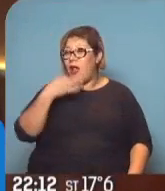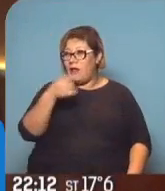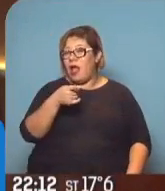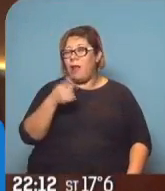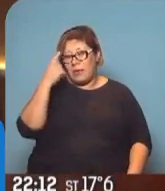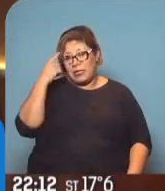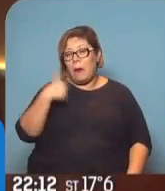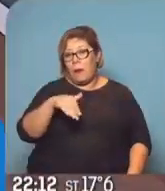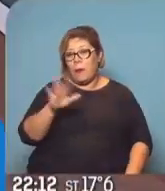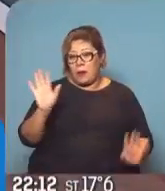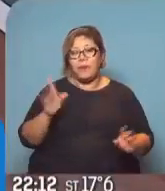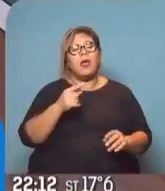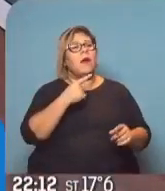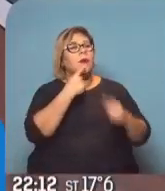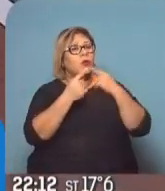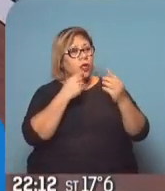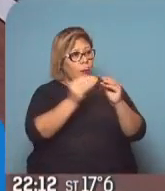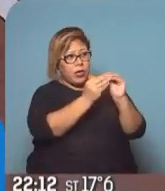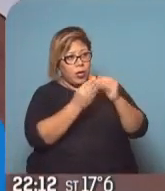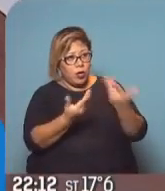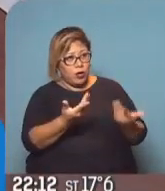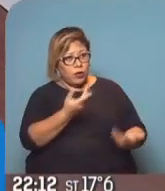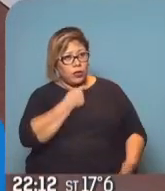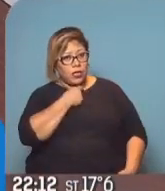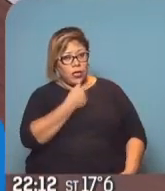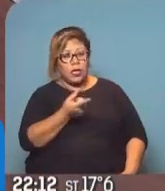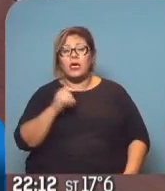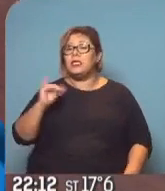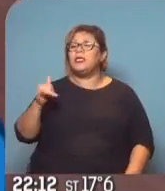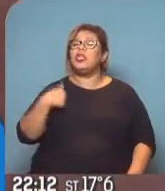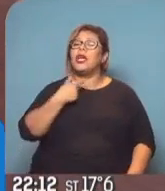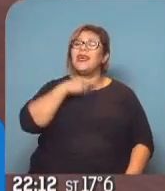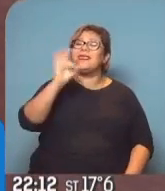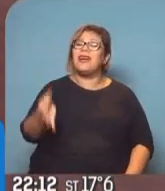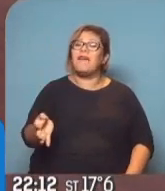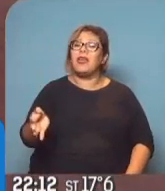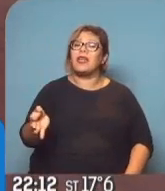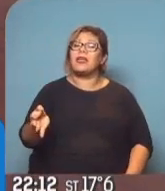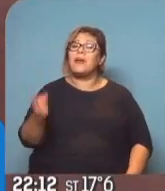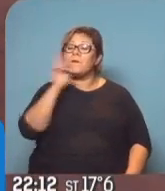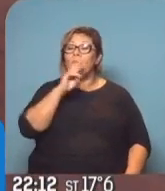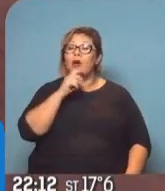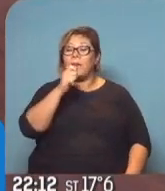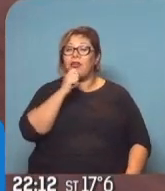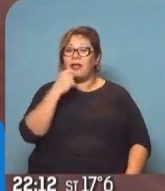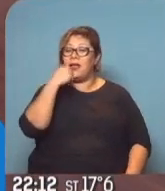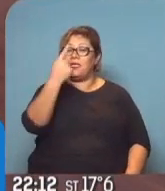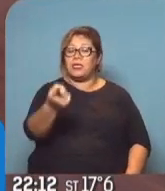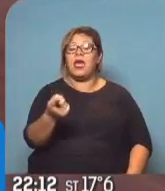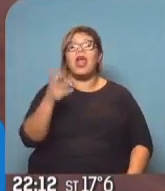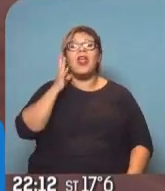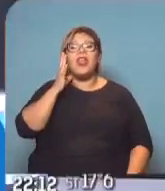a las preguntas de mis compañeros. Sí, Santiago, quería saber tu opinión sobre lo siguiente. En la denuncia, en